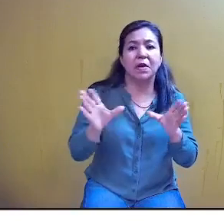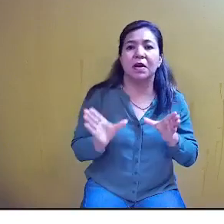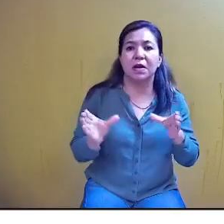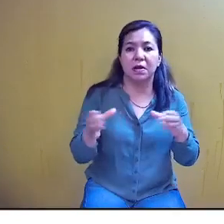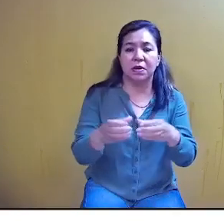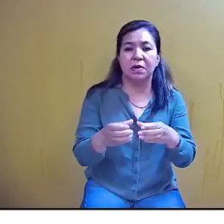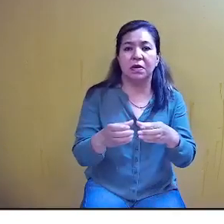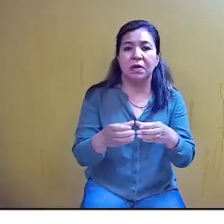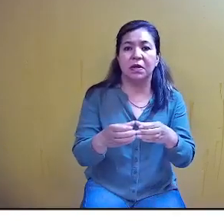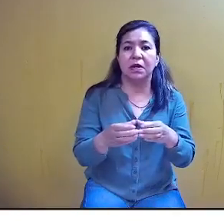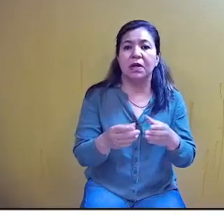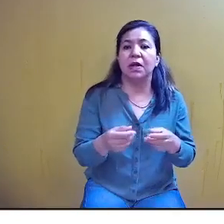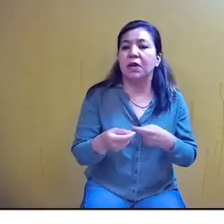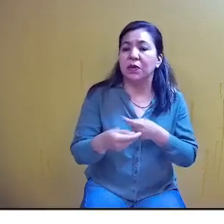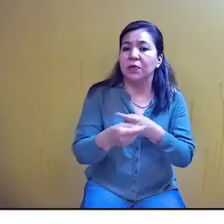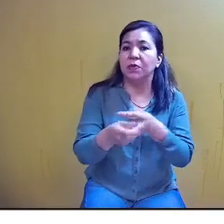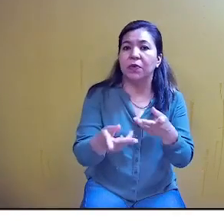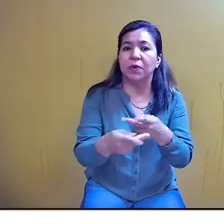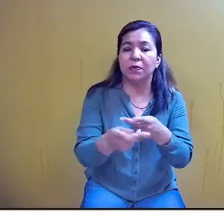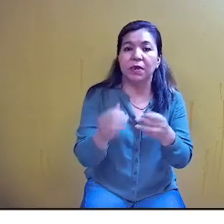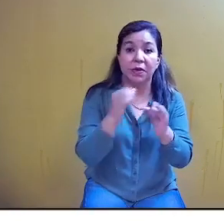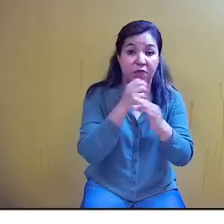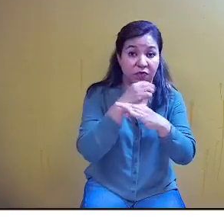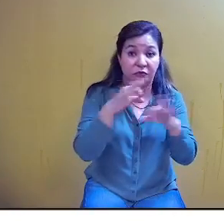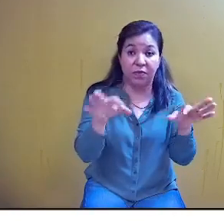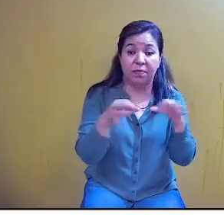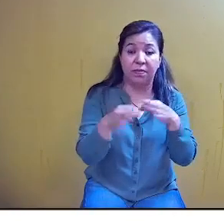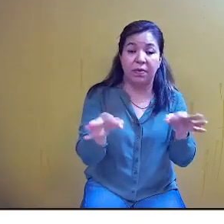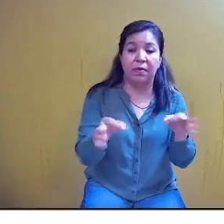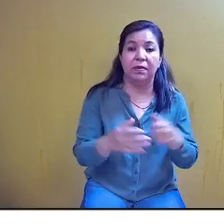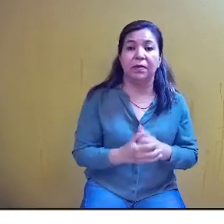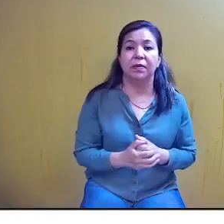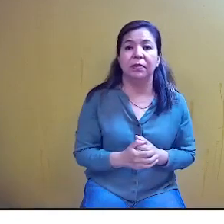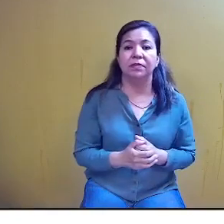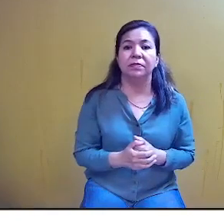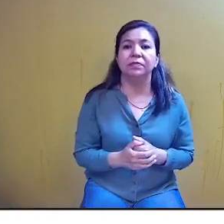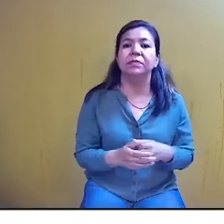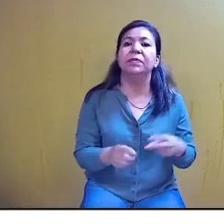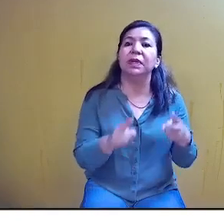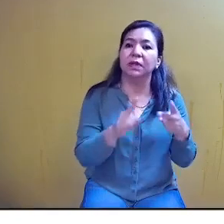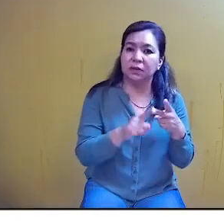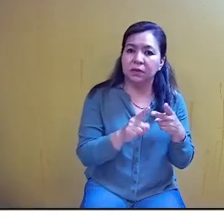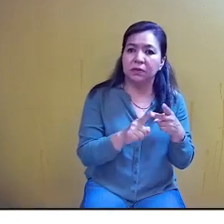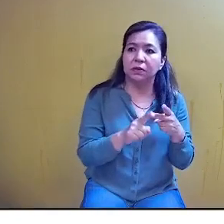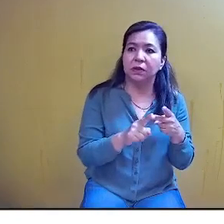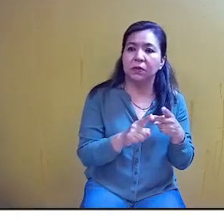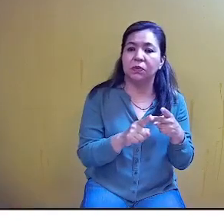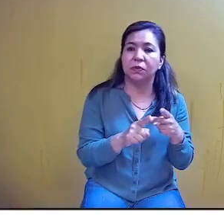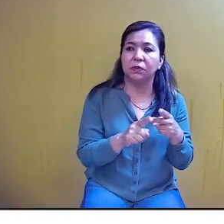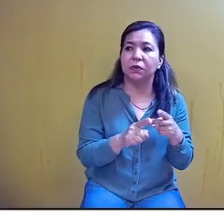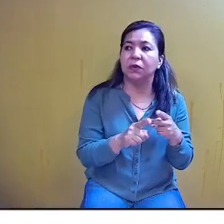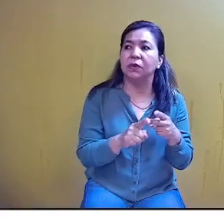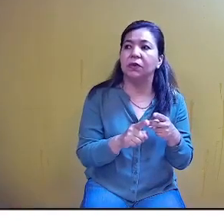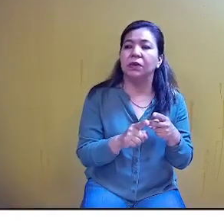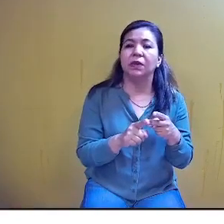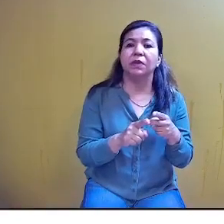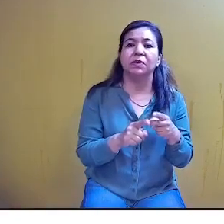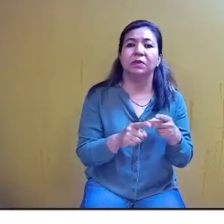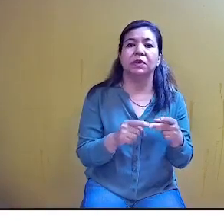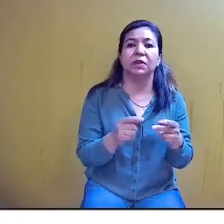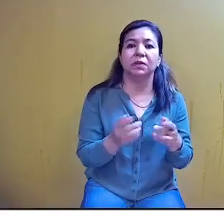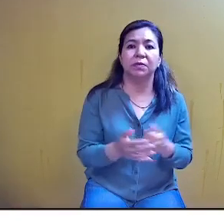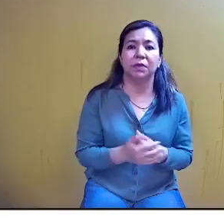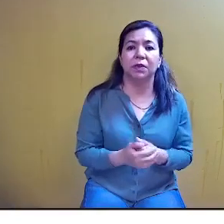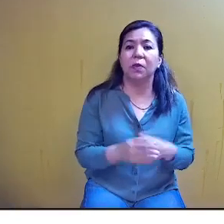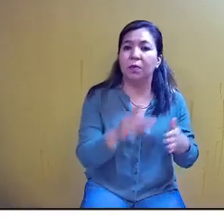consecuencia notifíquese como en derecho proceder. El segundo asunto listado para analizar y resolver se trata